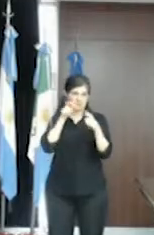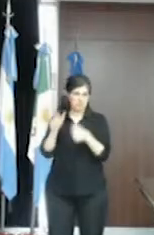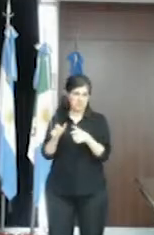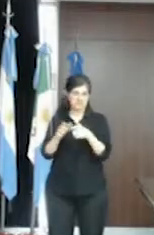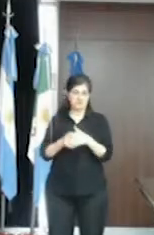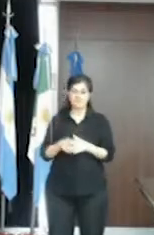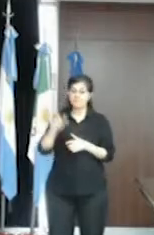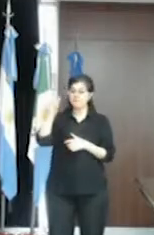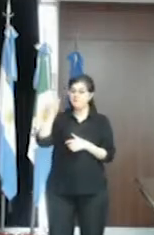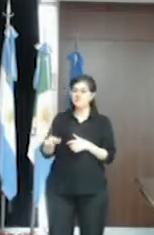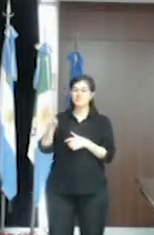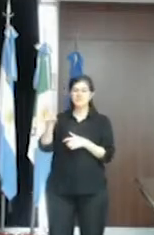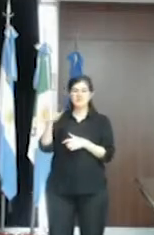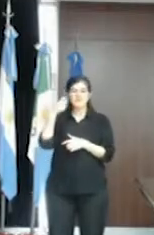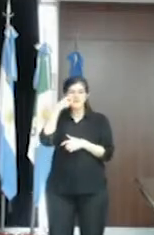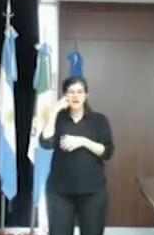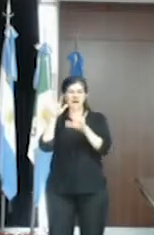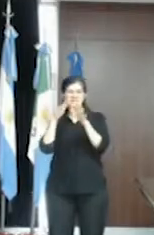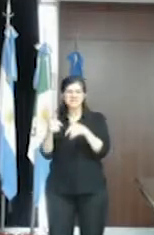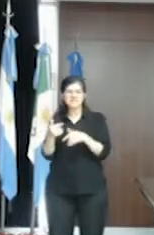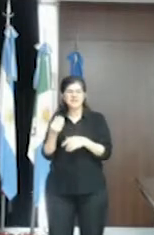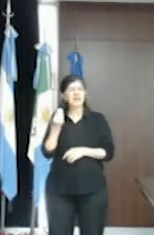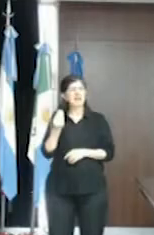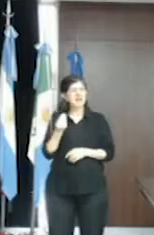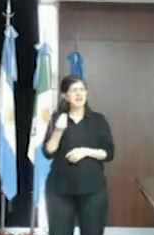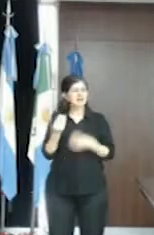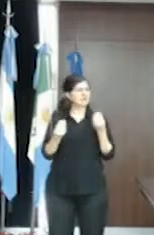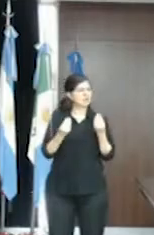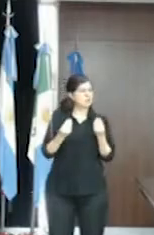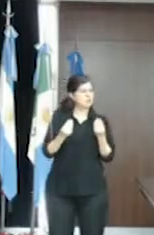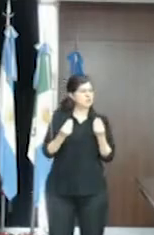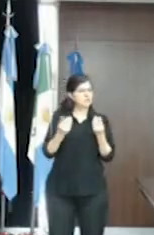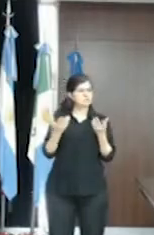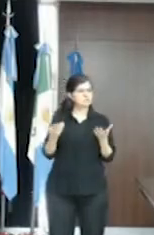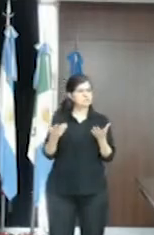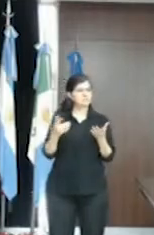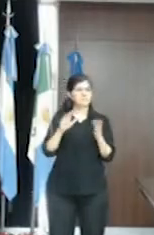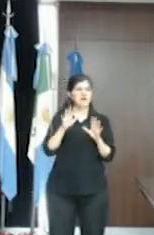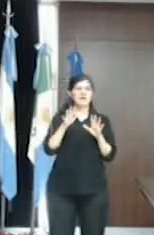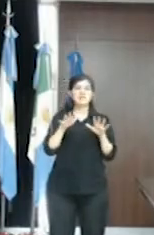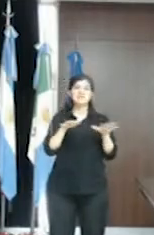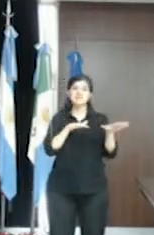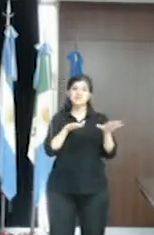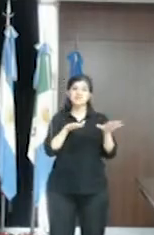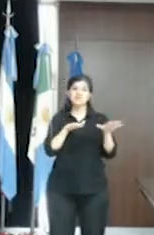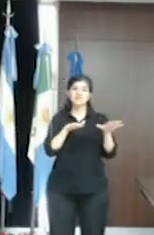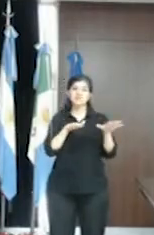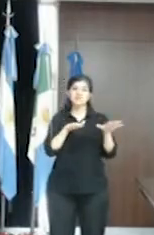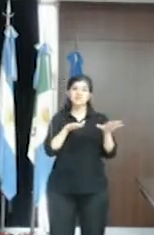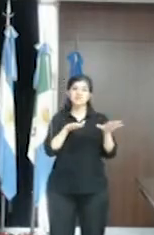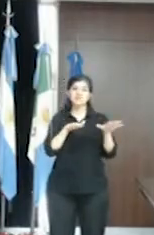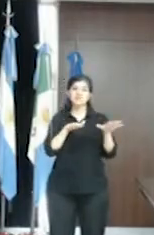habla, la pregunta que hacen es ¿qué? ¿Cómo? Y una de las cosas que suele suceder es que le hablamos más